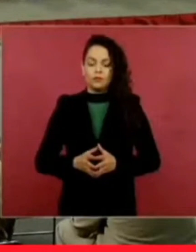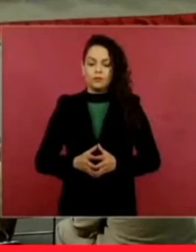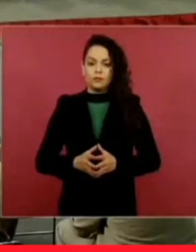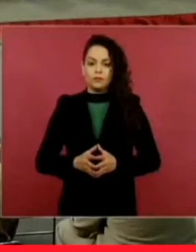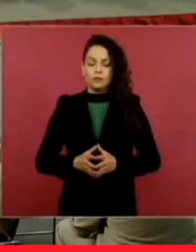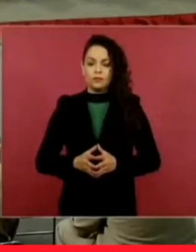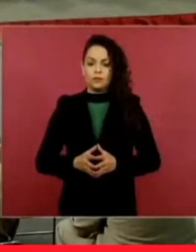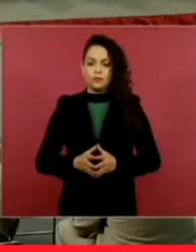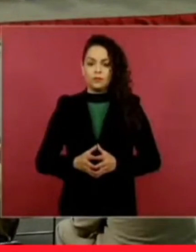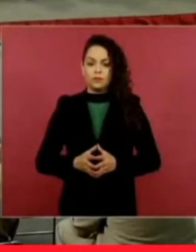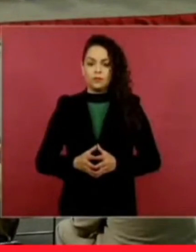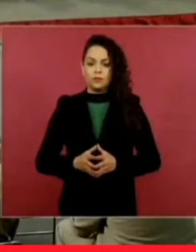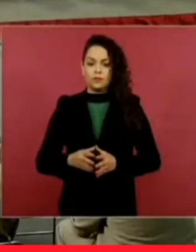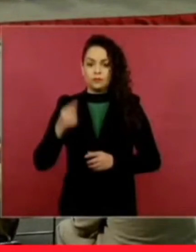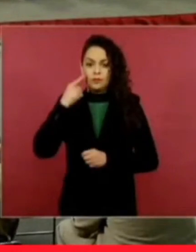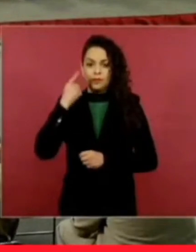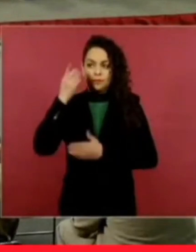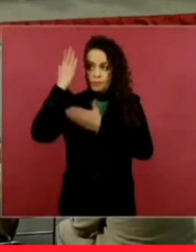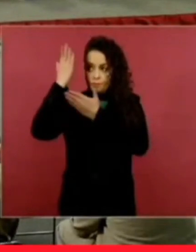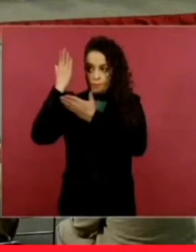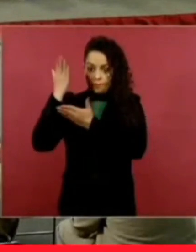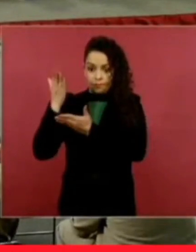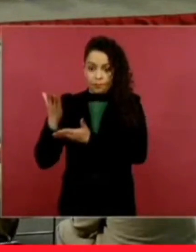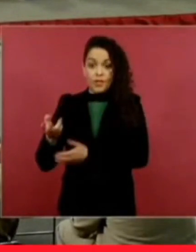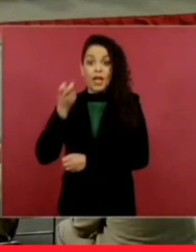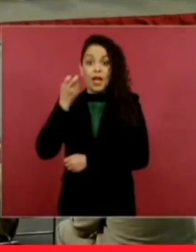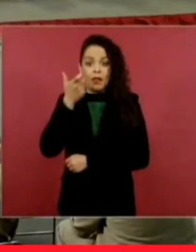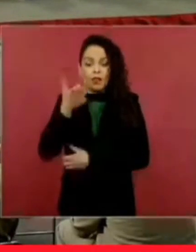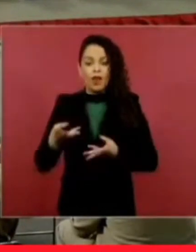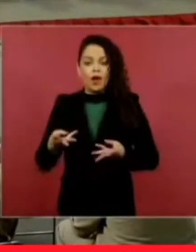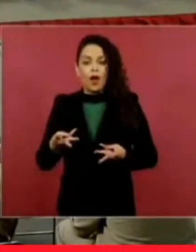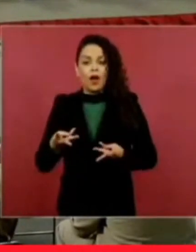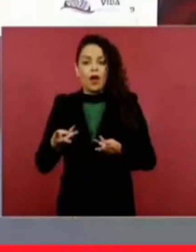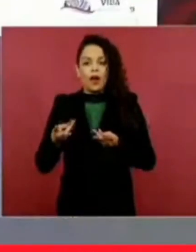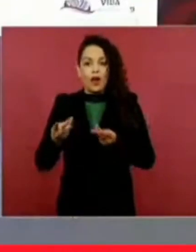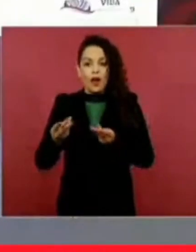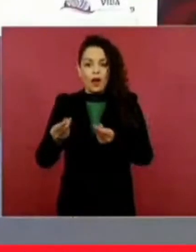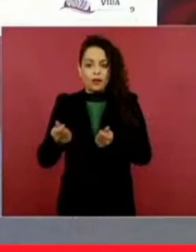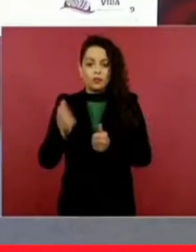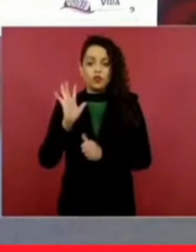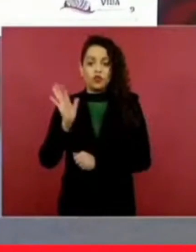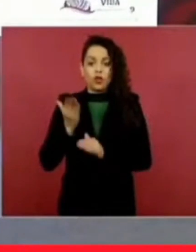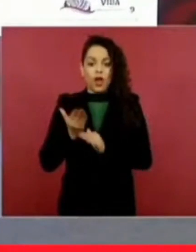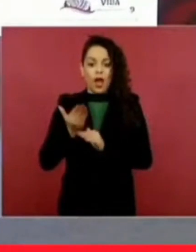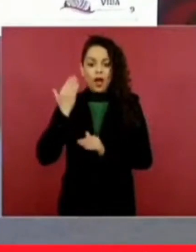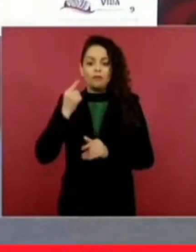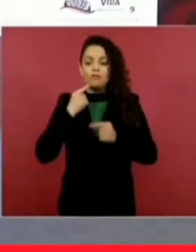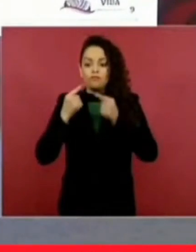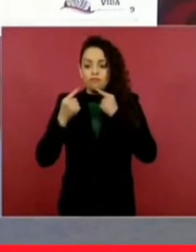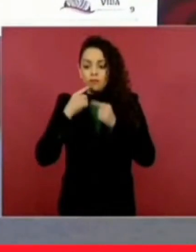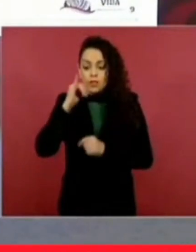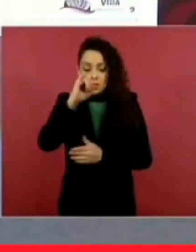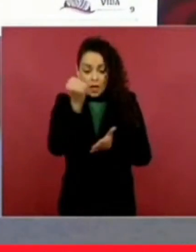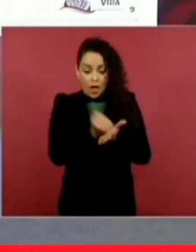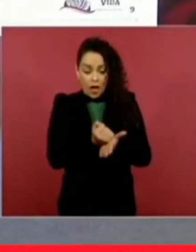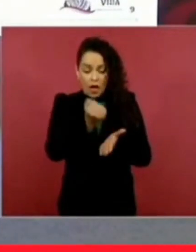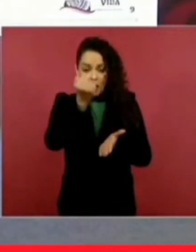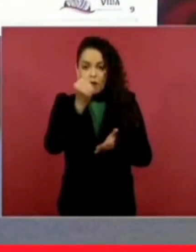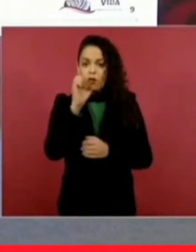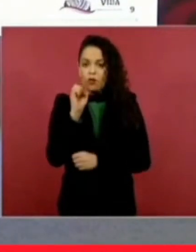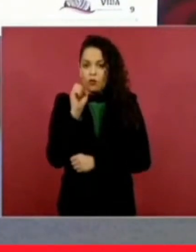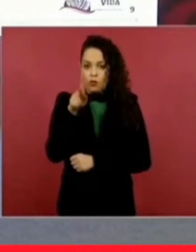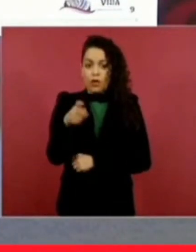En esto se gastó conforme a lo aprobado, conforme a lo que tenemos